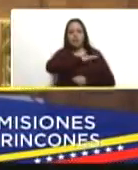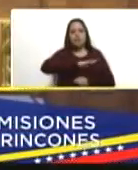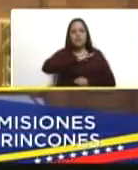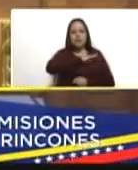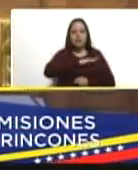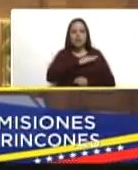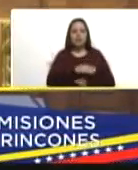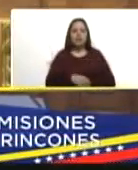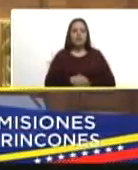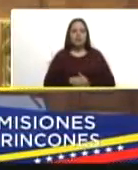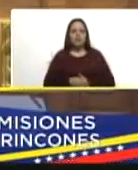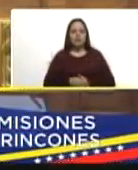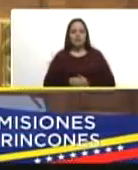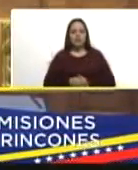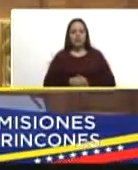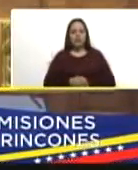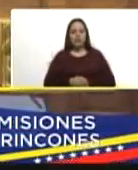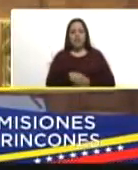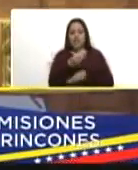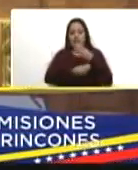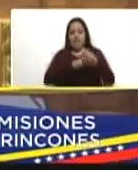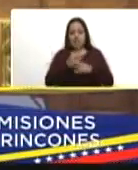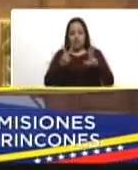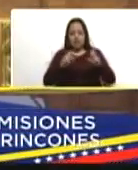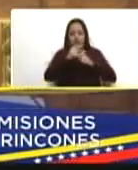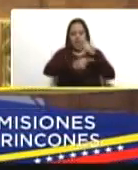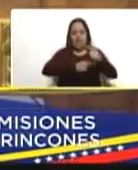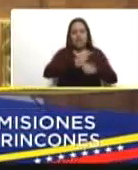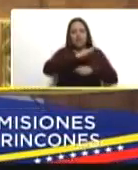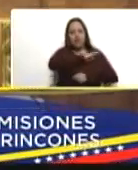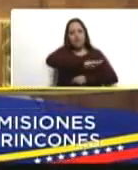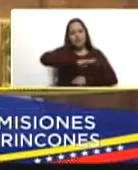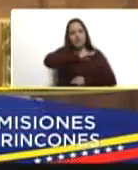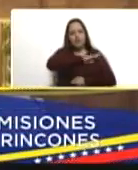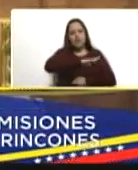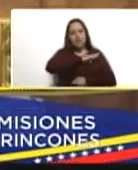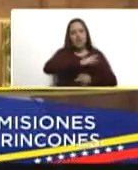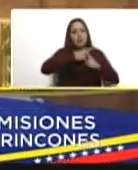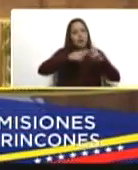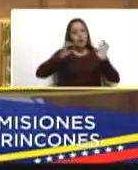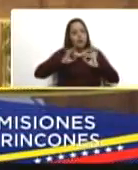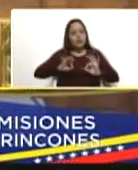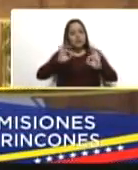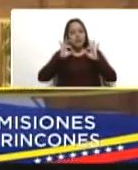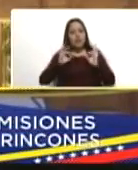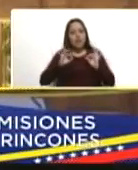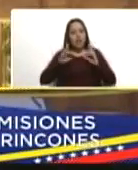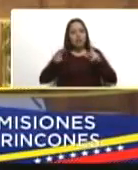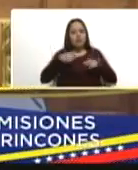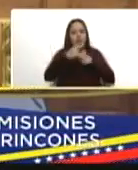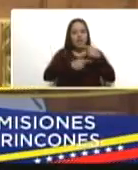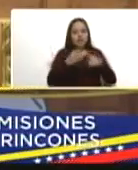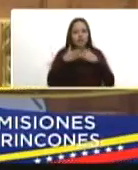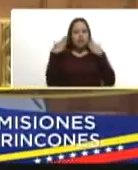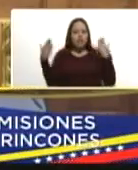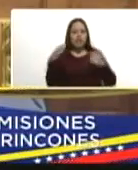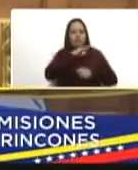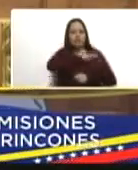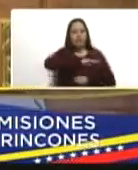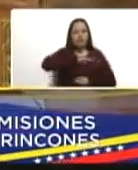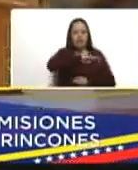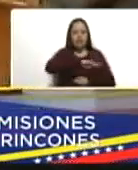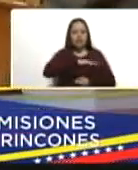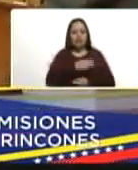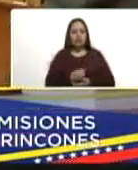misiones y crear la nueva generación de misiones pero sobre todo la nueva generación de grandes misiones